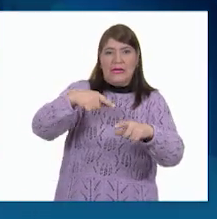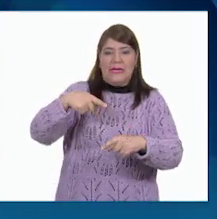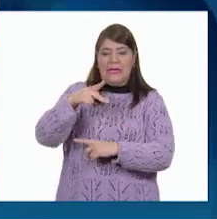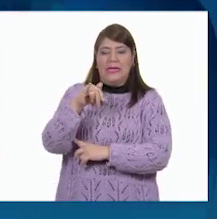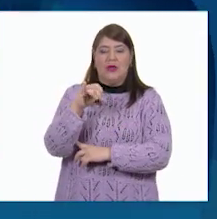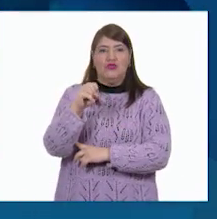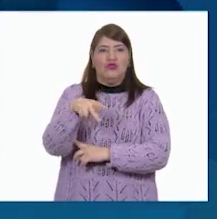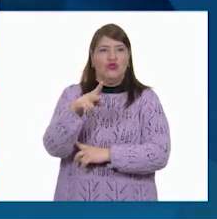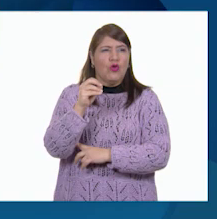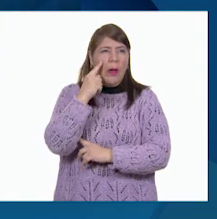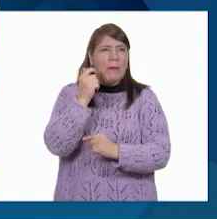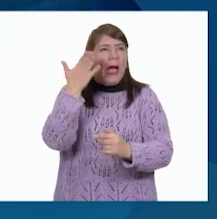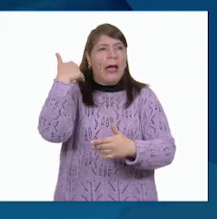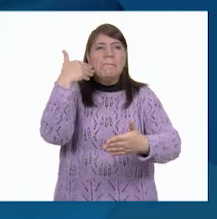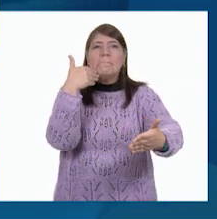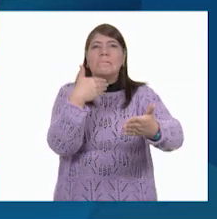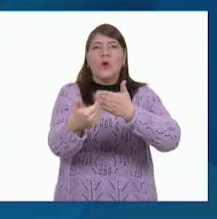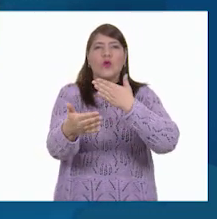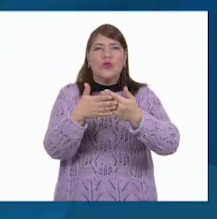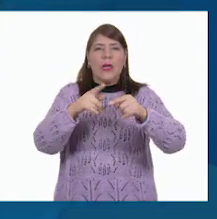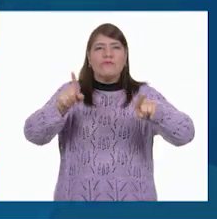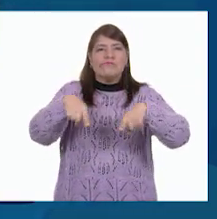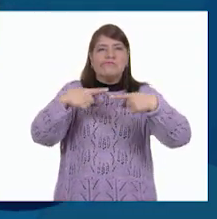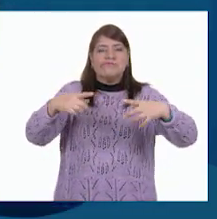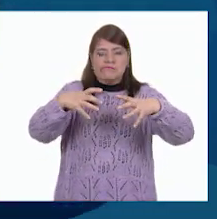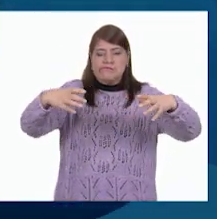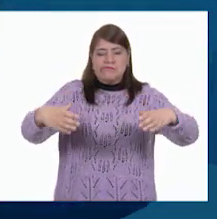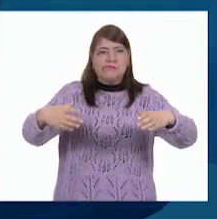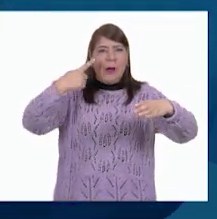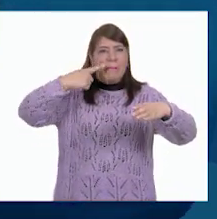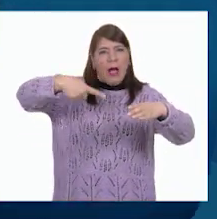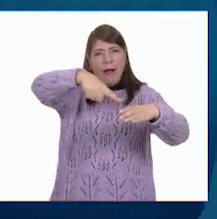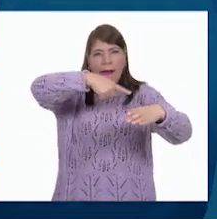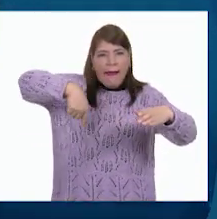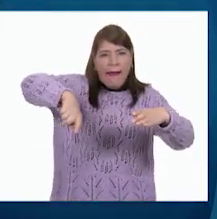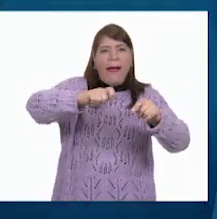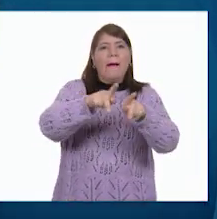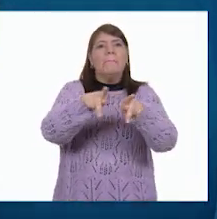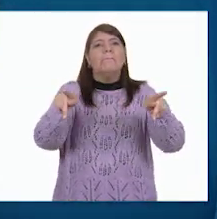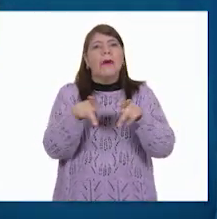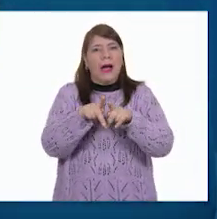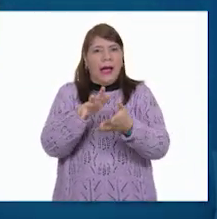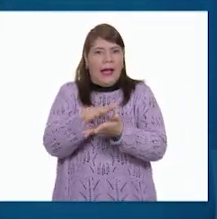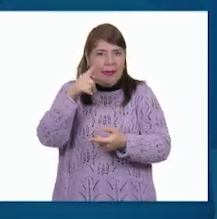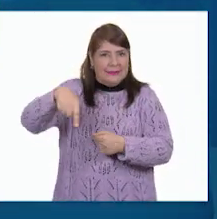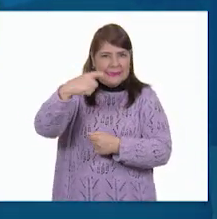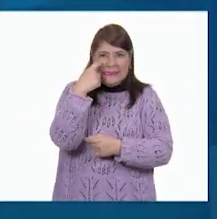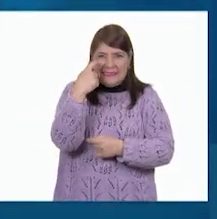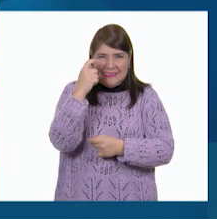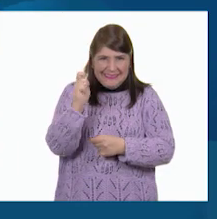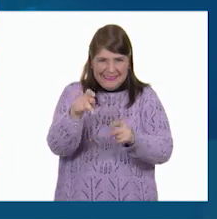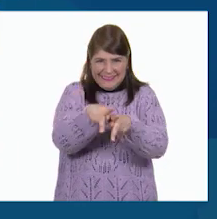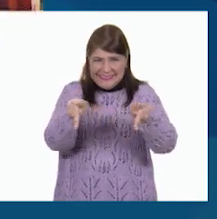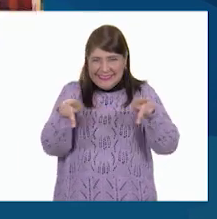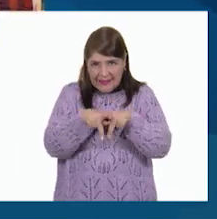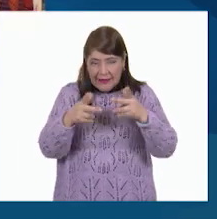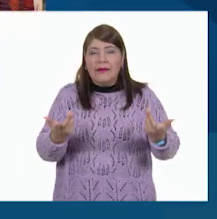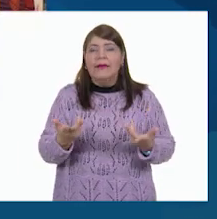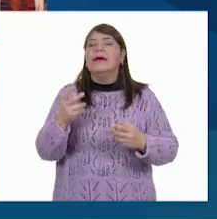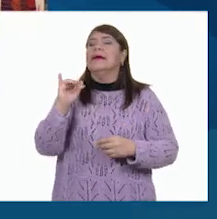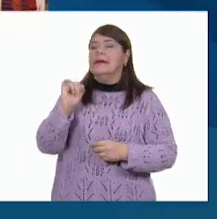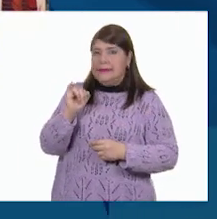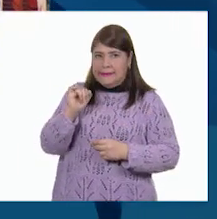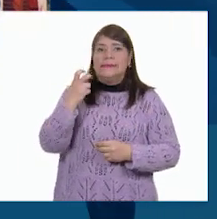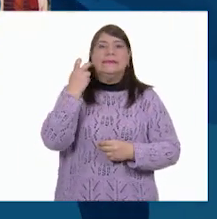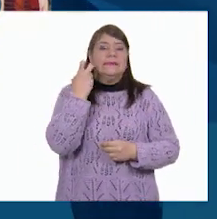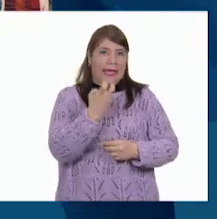pusieron de moda en este tiempo y en la actualidad hay en casi todas las plazas de nuestro país. Sí, exacto, Jenny. Estos